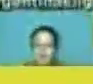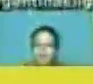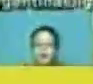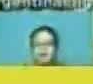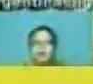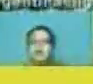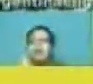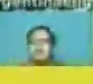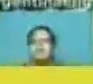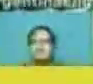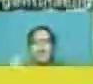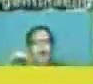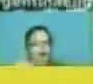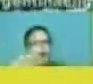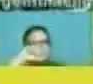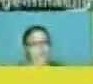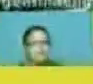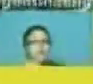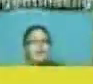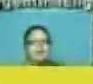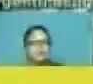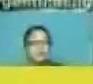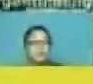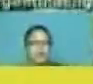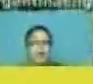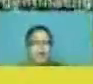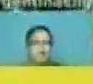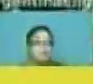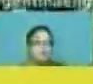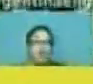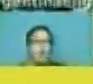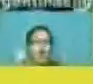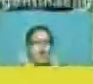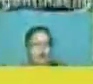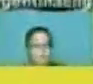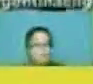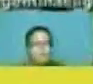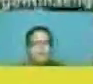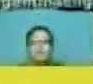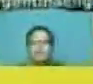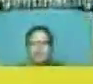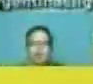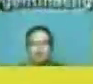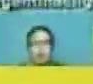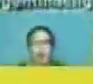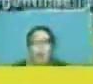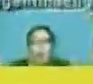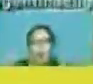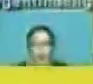Comience una nueva etapa en la Argentina, pero todos juntos. Mañana, pase lo que pase, estamos todos juntos.